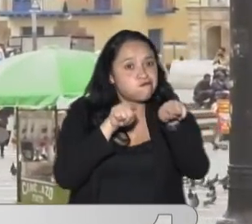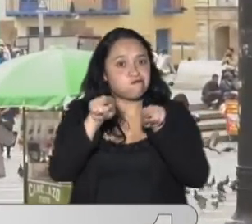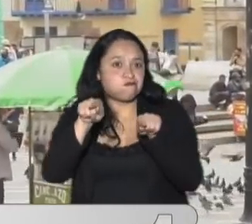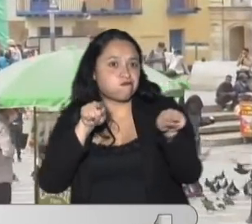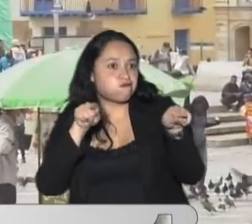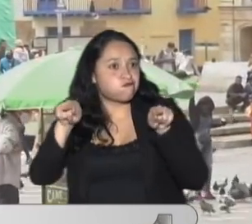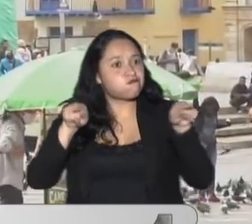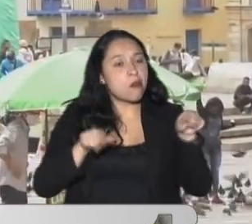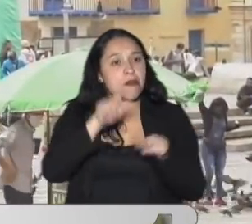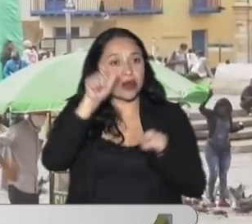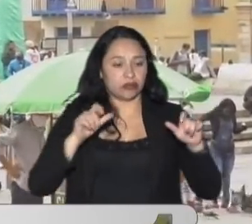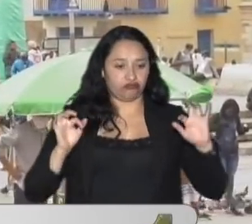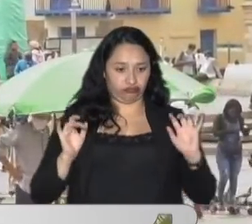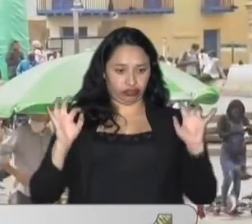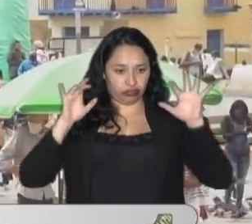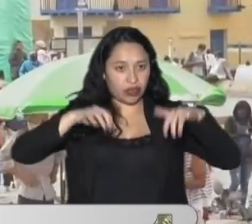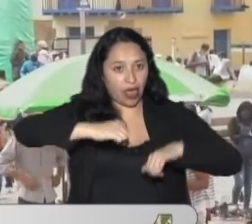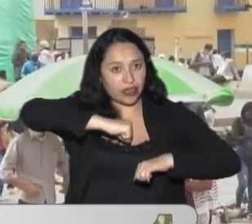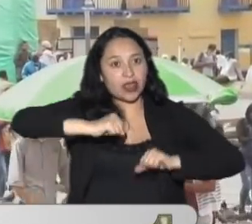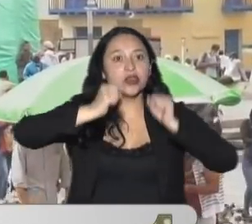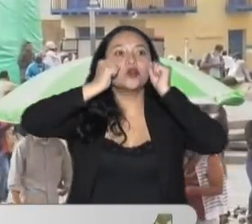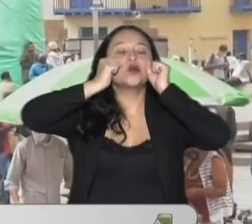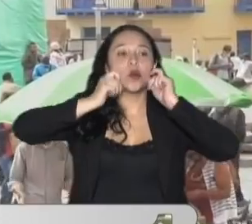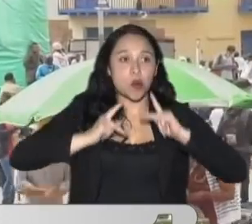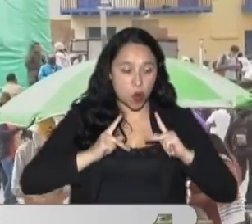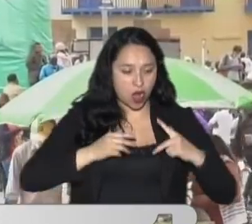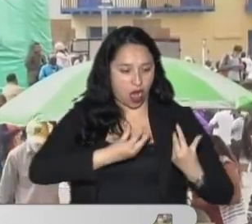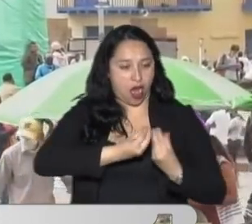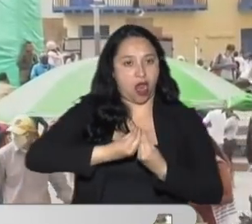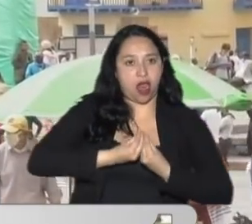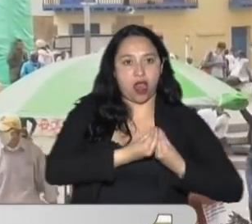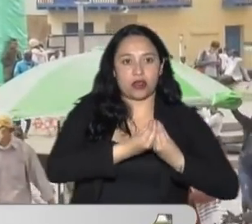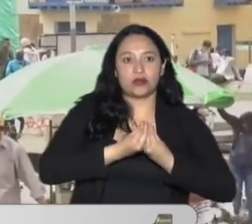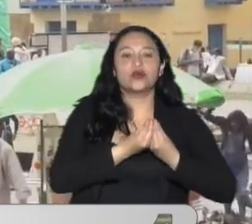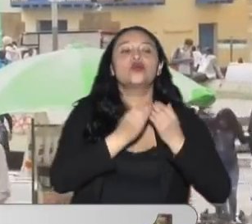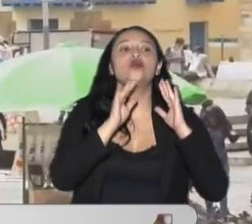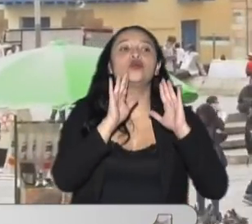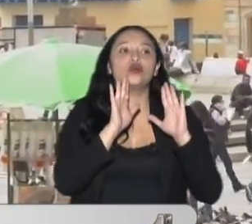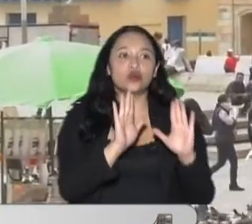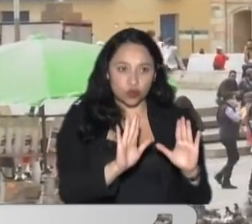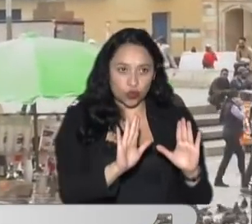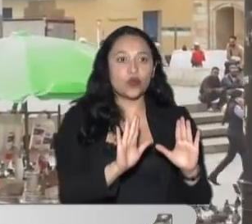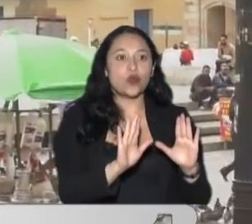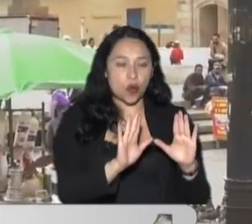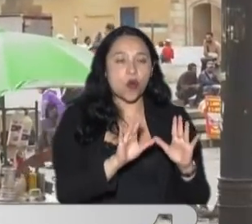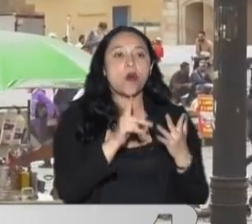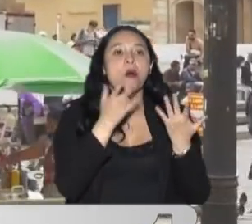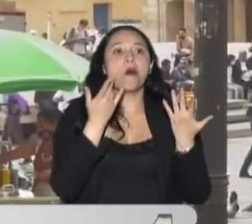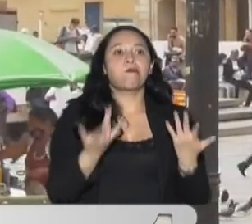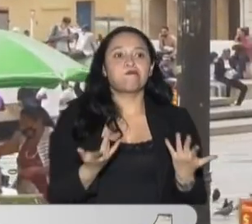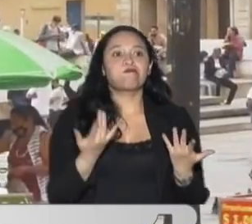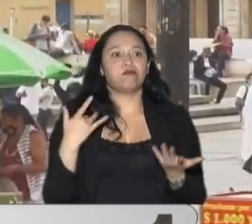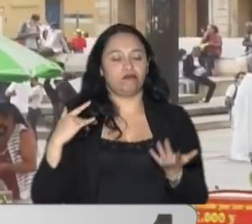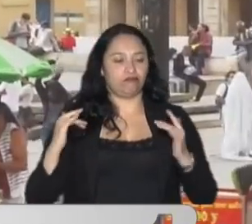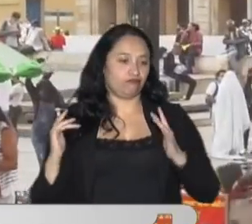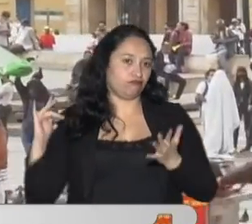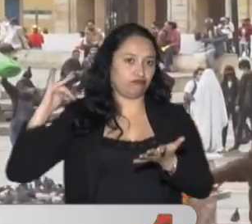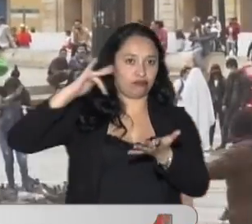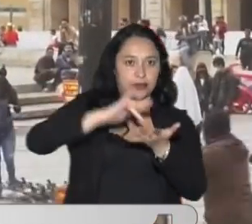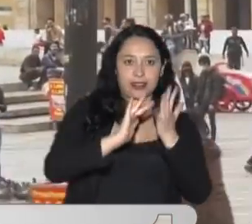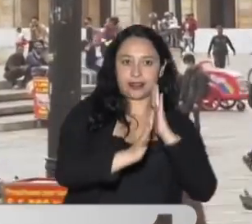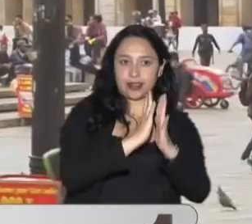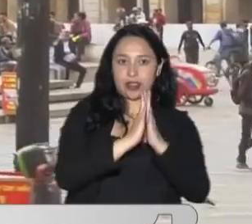otros sectores de derechos humanos, también algunas asociaciones públicas que llegaron hasta este punto de la capital, donde